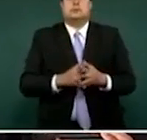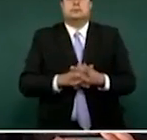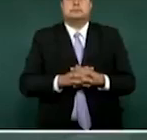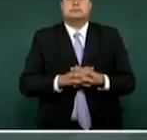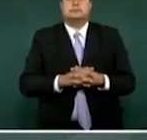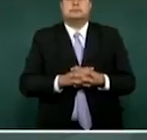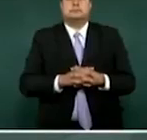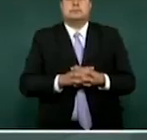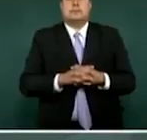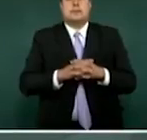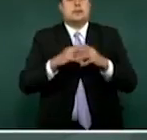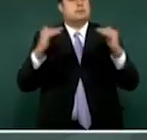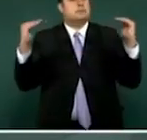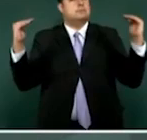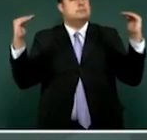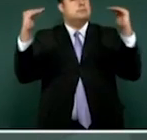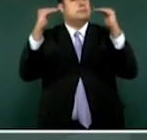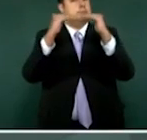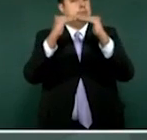es la igualdad